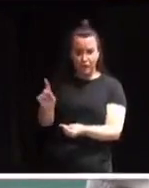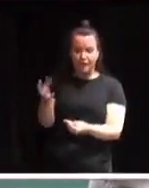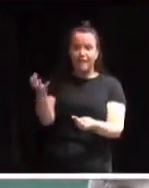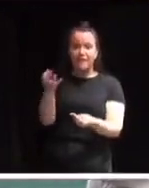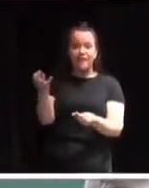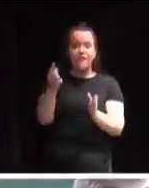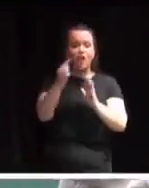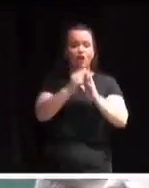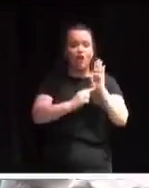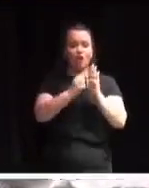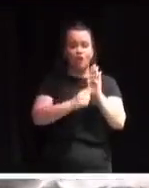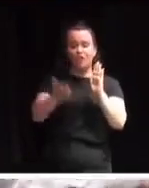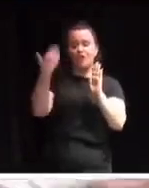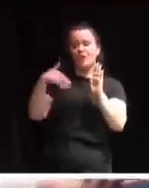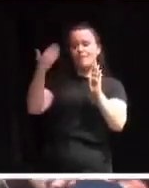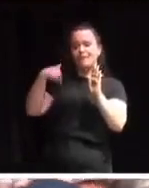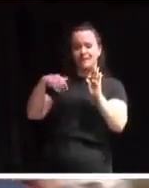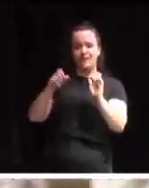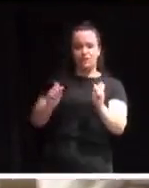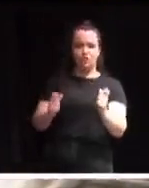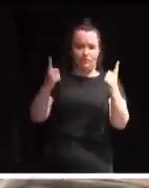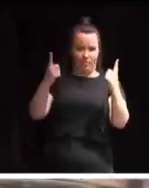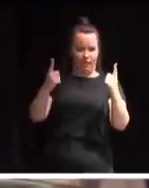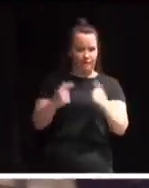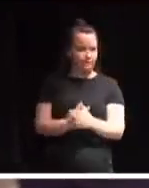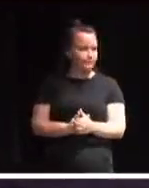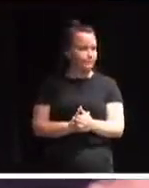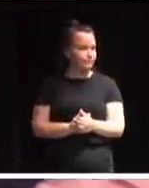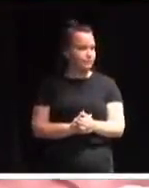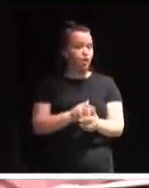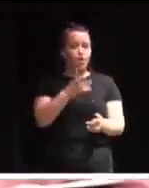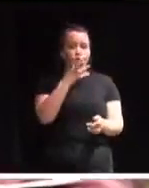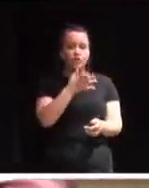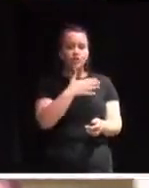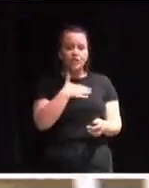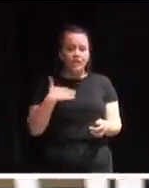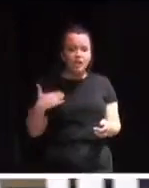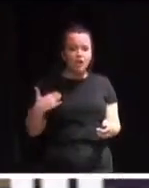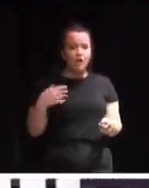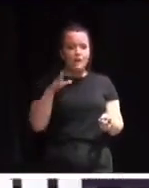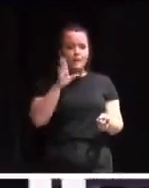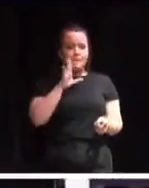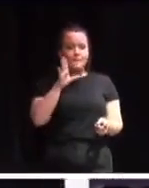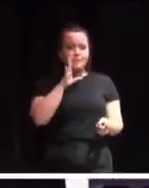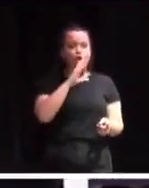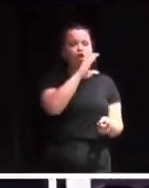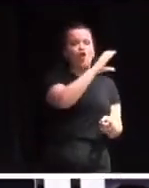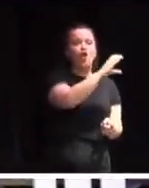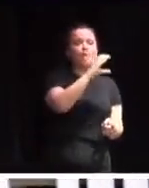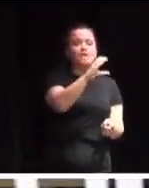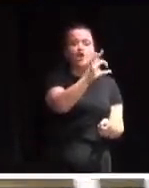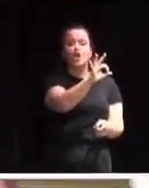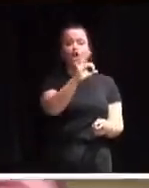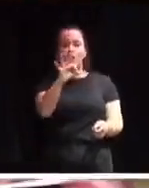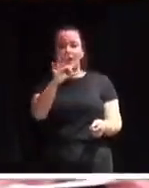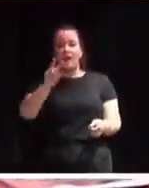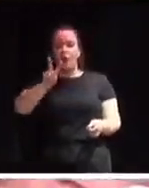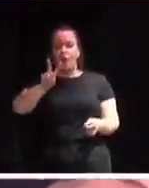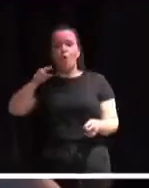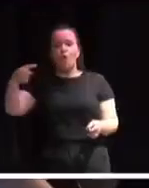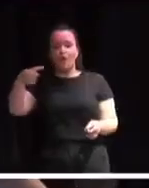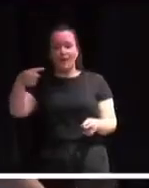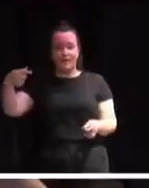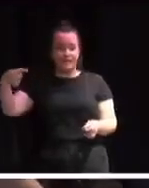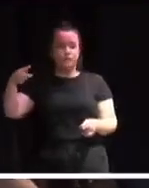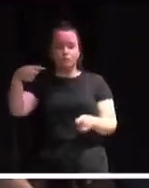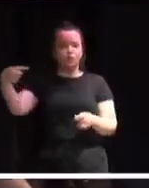las condiciones ya acordadas y quiero saludar el trabajo de los sindicatos comisiones obreras y ugt que han dado un apoyo